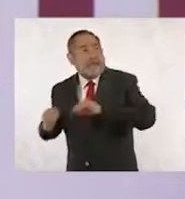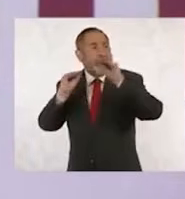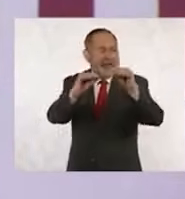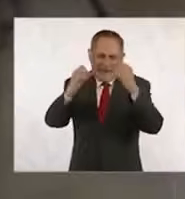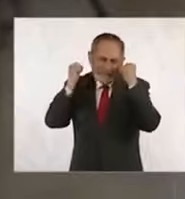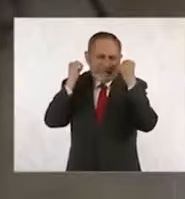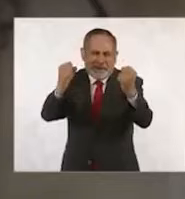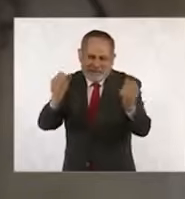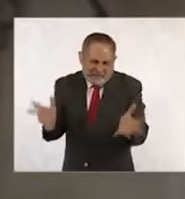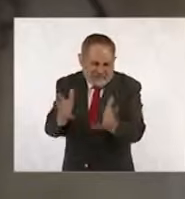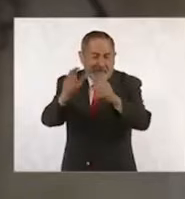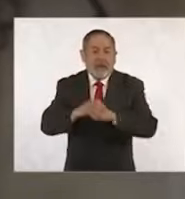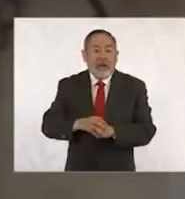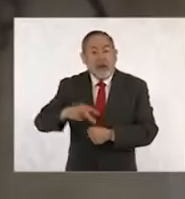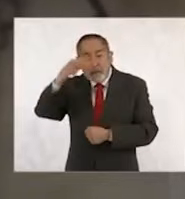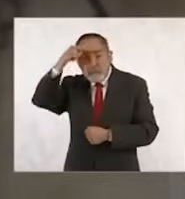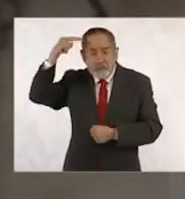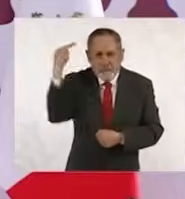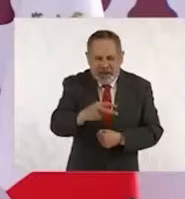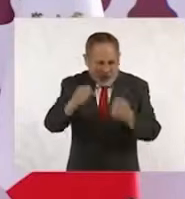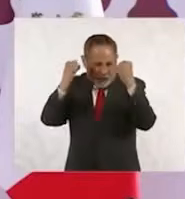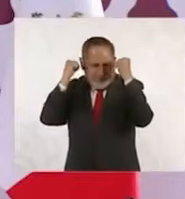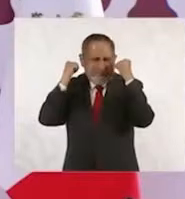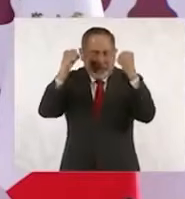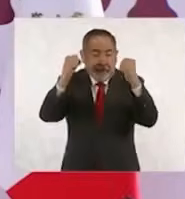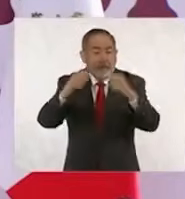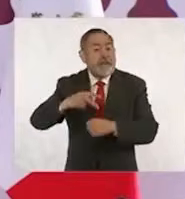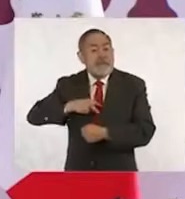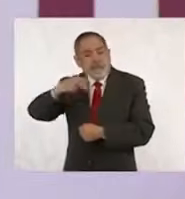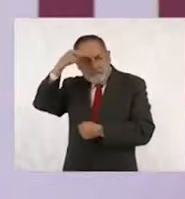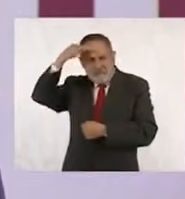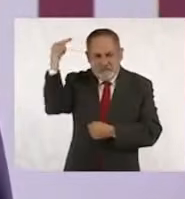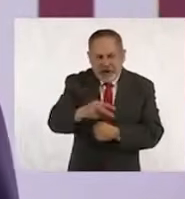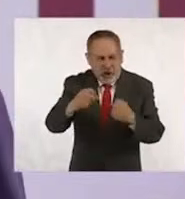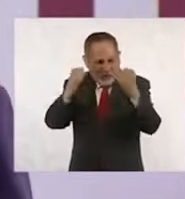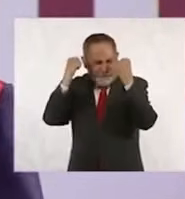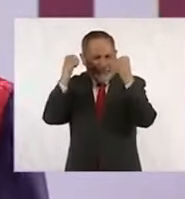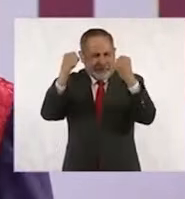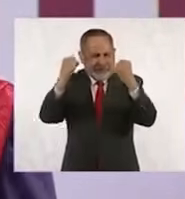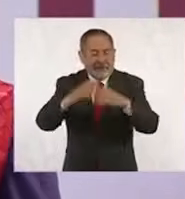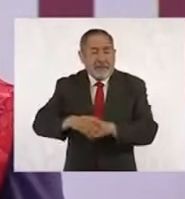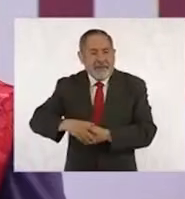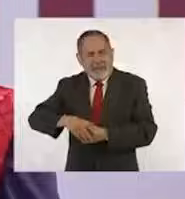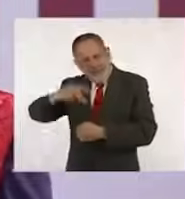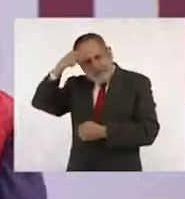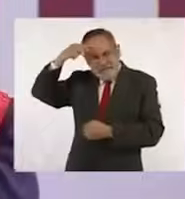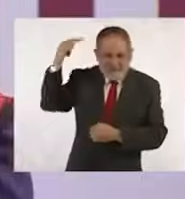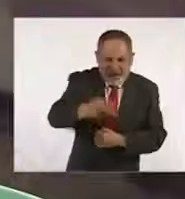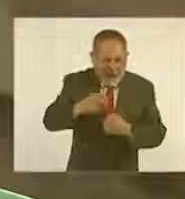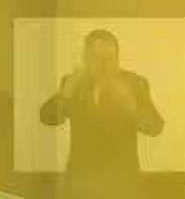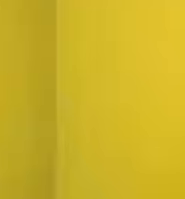al que hay que aspirar poniendo a un presidente, cuando esa es una parte y la otra parte es qué capacidad tenga ese presidente de establecer